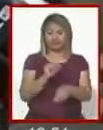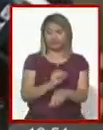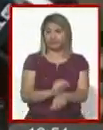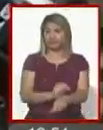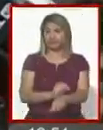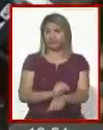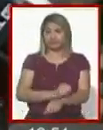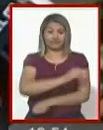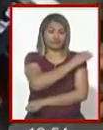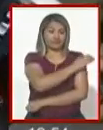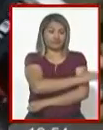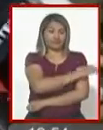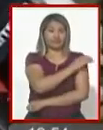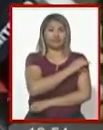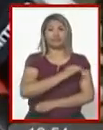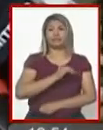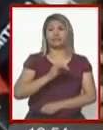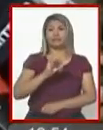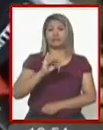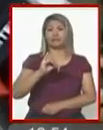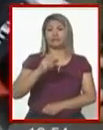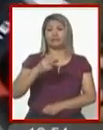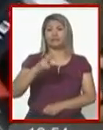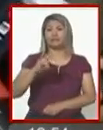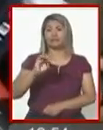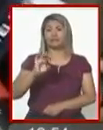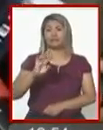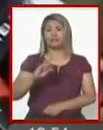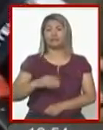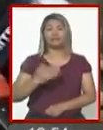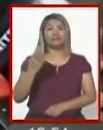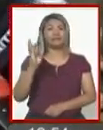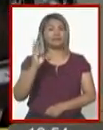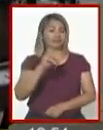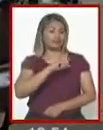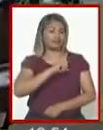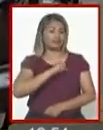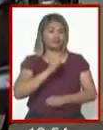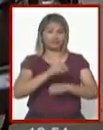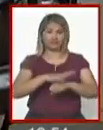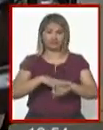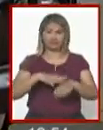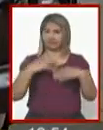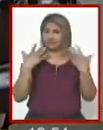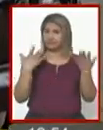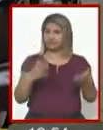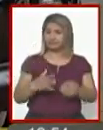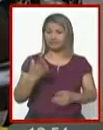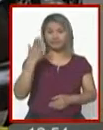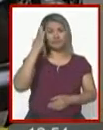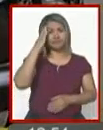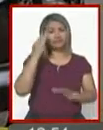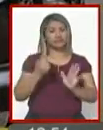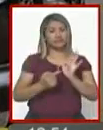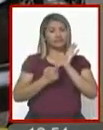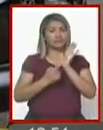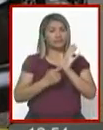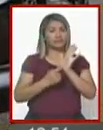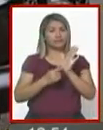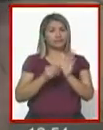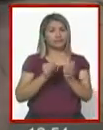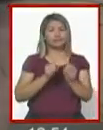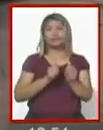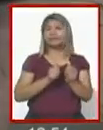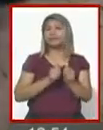está también en la clínica Figueroa juntamente con 6 policías heridos, donde ya hemos puesto en conocimiento al